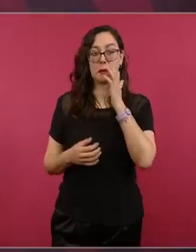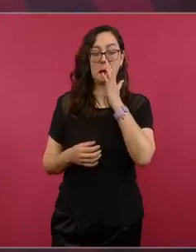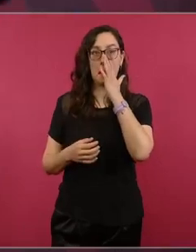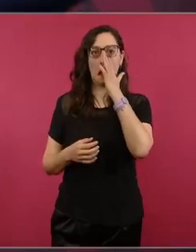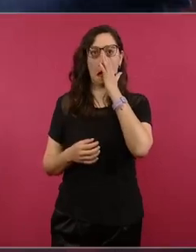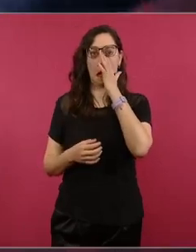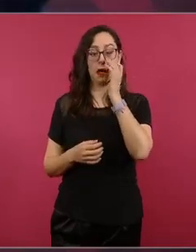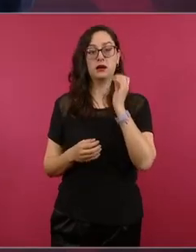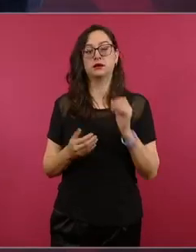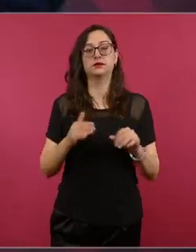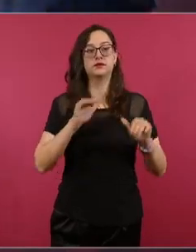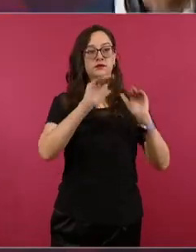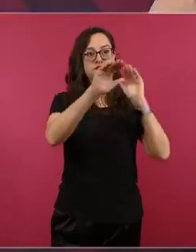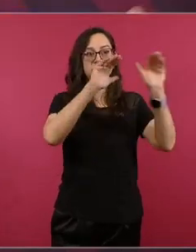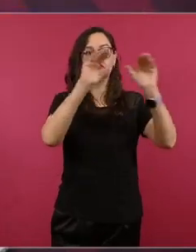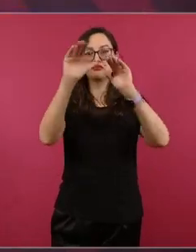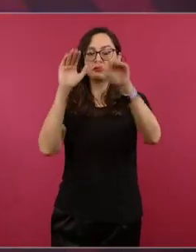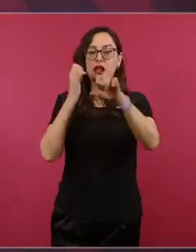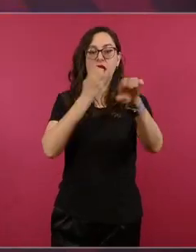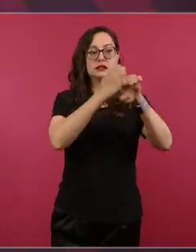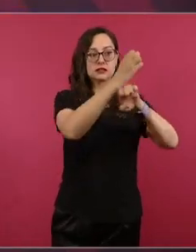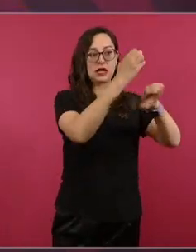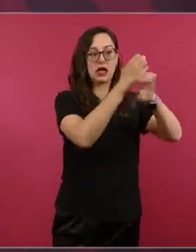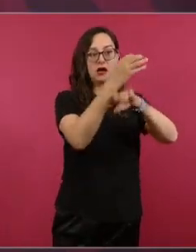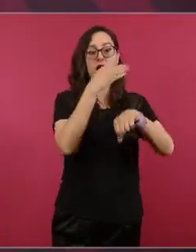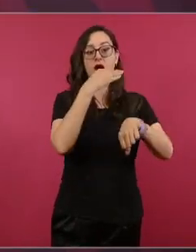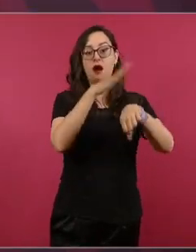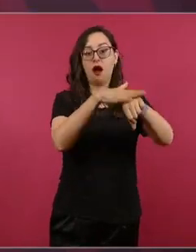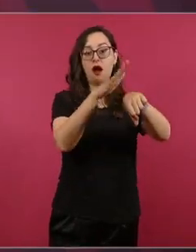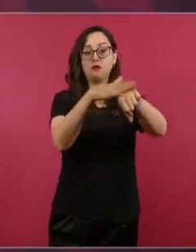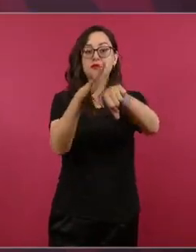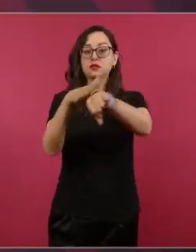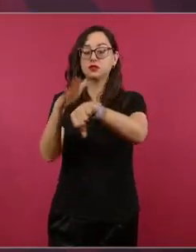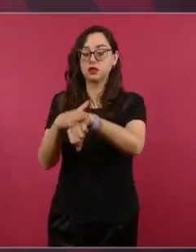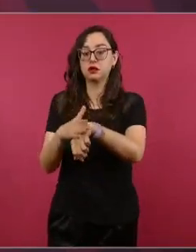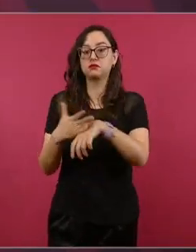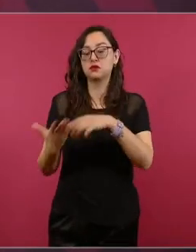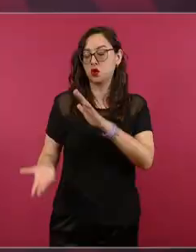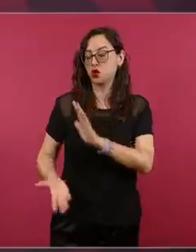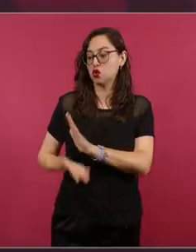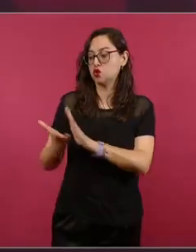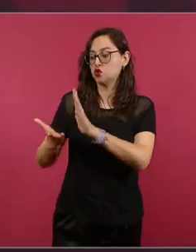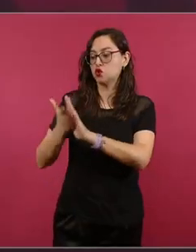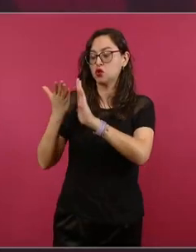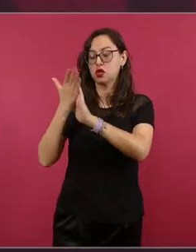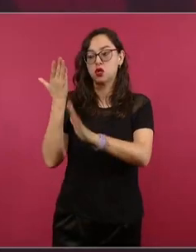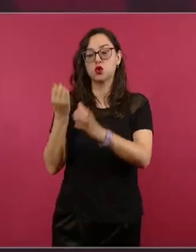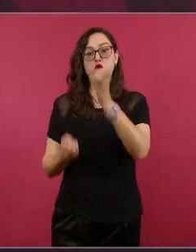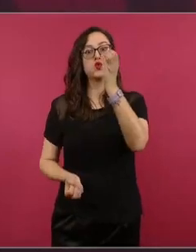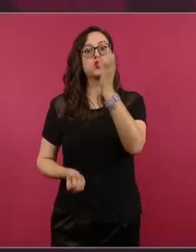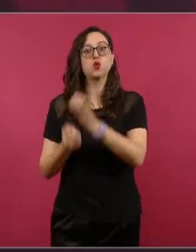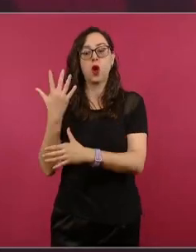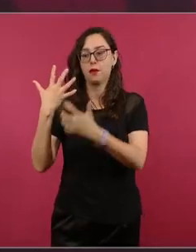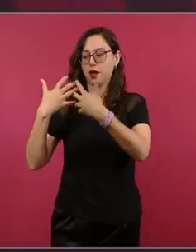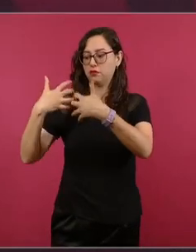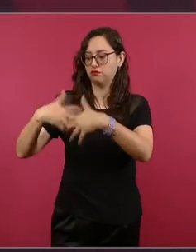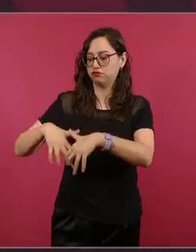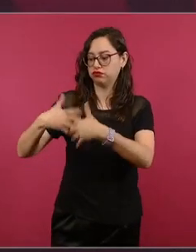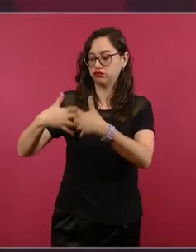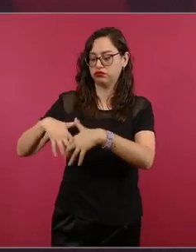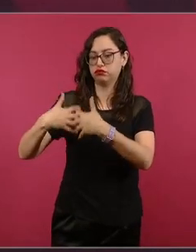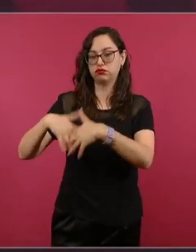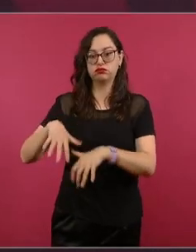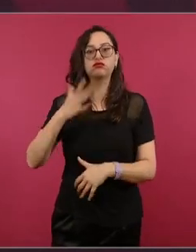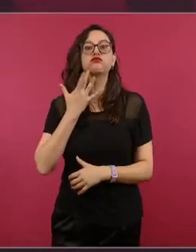iban a construir una nueva refinería. Hicieron todo un alboroto, esto por los jóvenes.